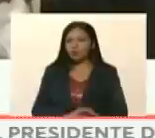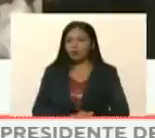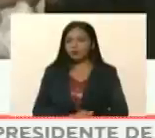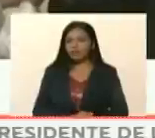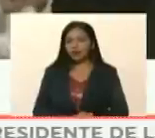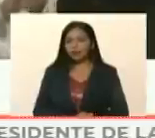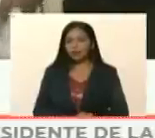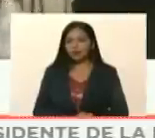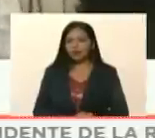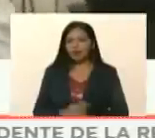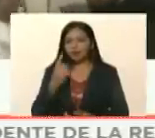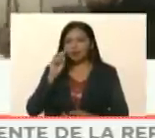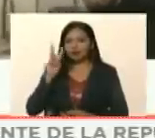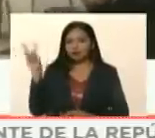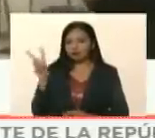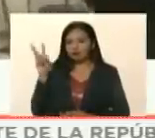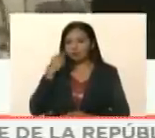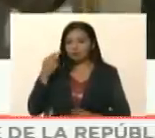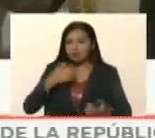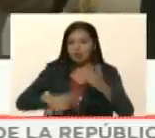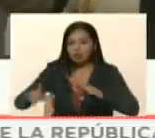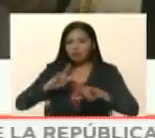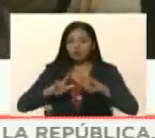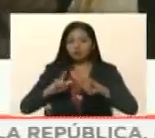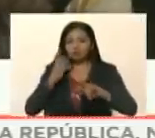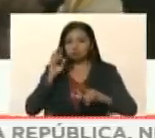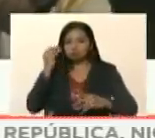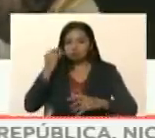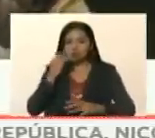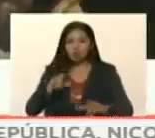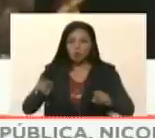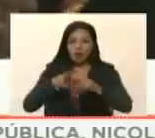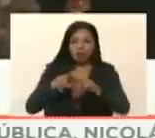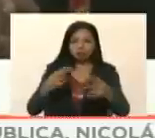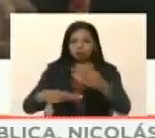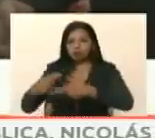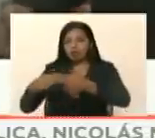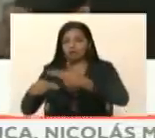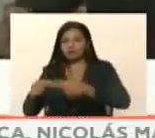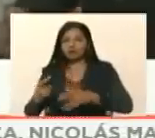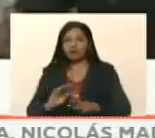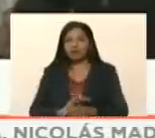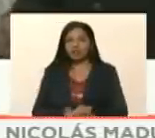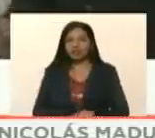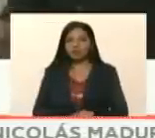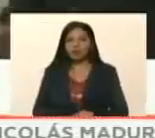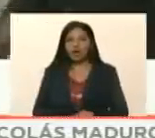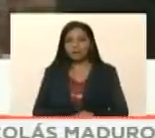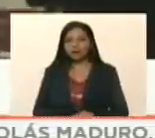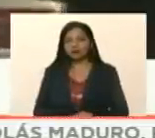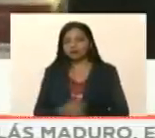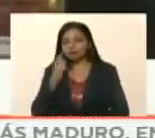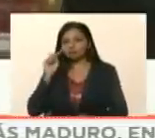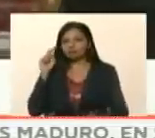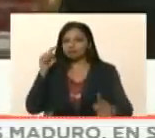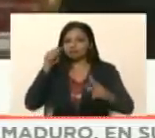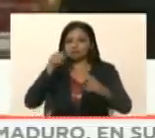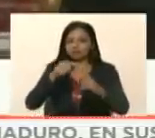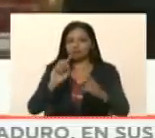defensa de Venezuela, en amor a Venezuela, de construir la unión nacional para los grandes